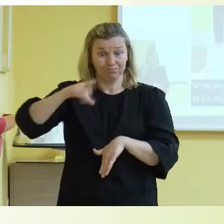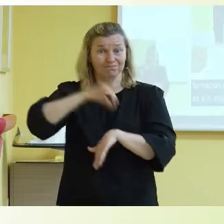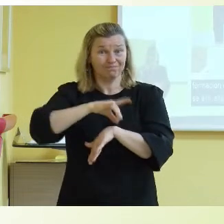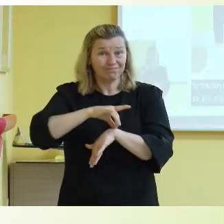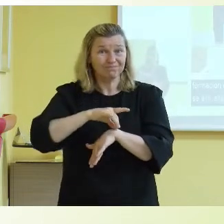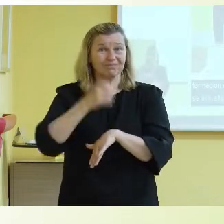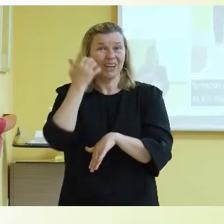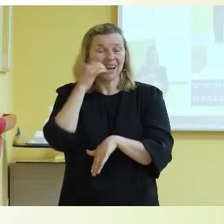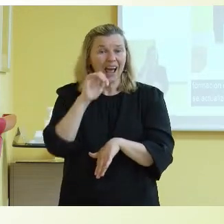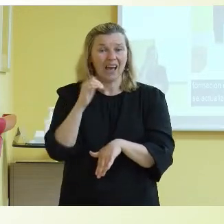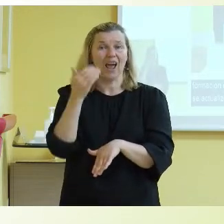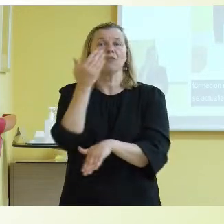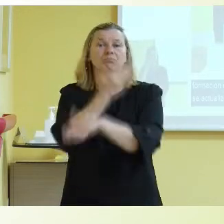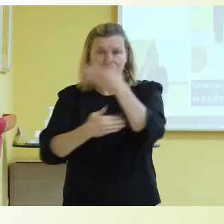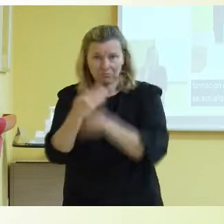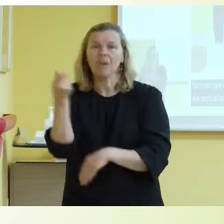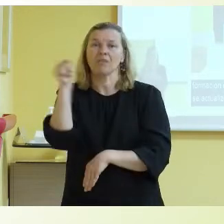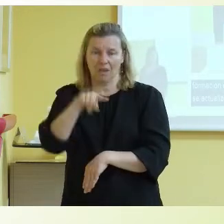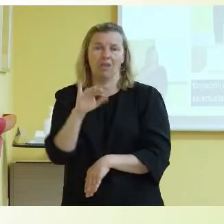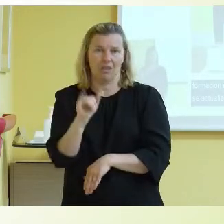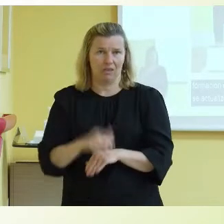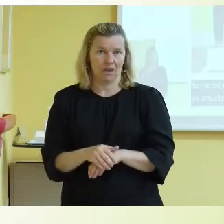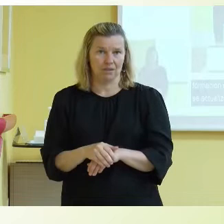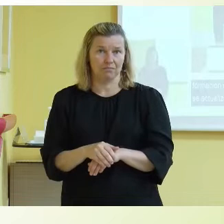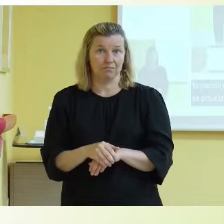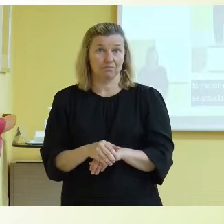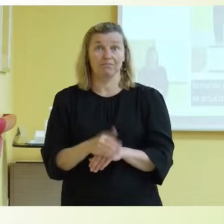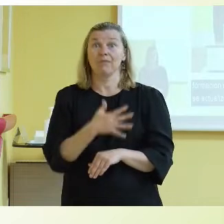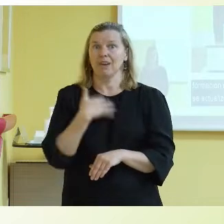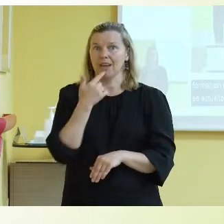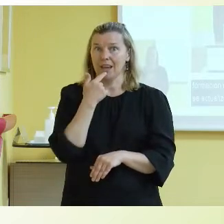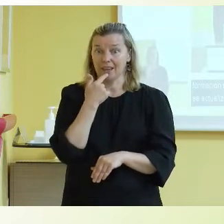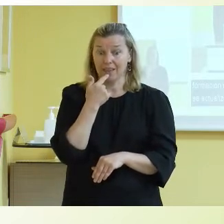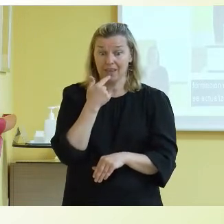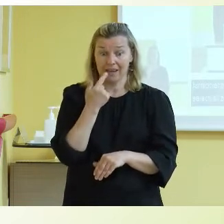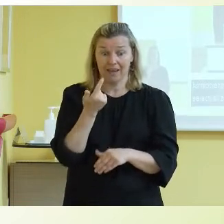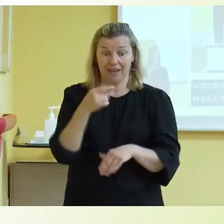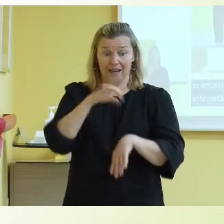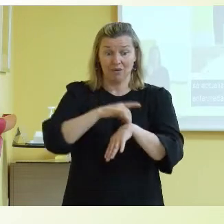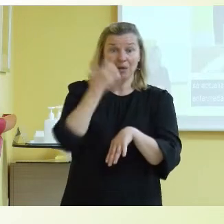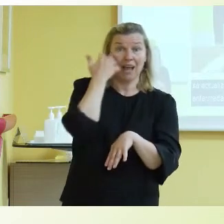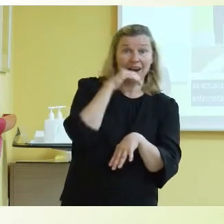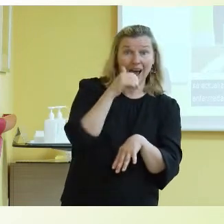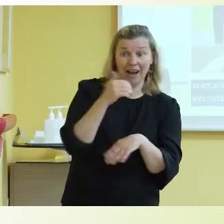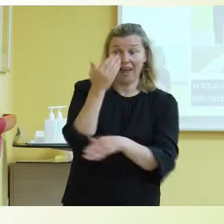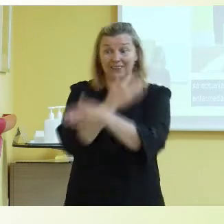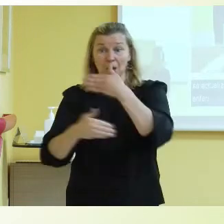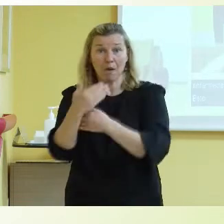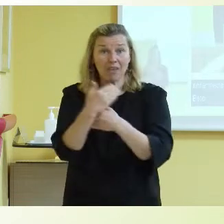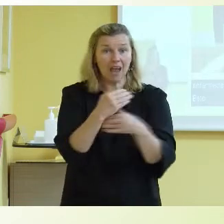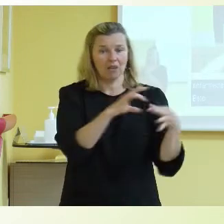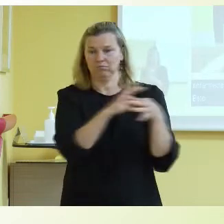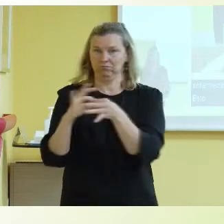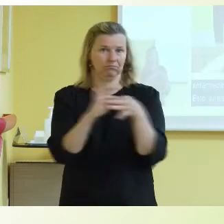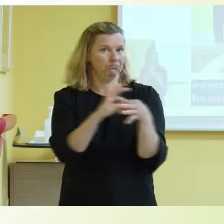algún tipo de discapacidad. Esto quiere decir que la discapacidad y las enfermedades raras están muy íntimamente unidas y